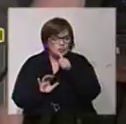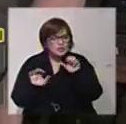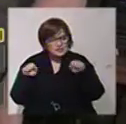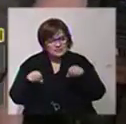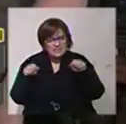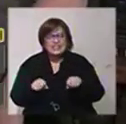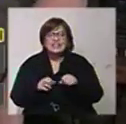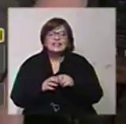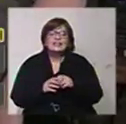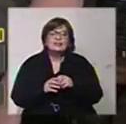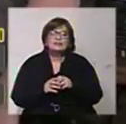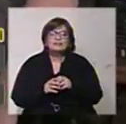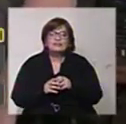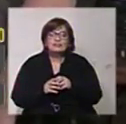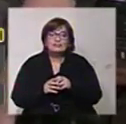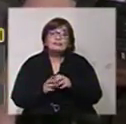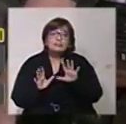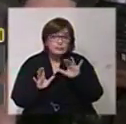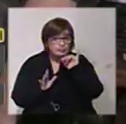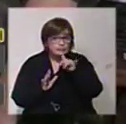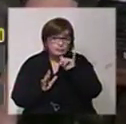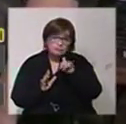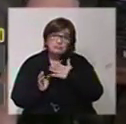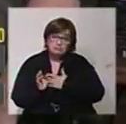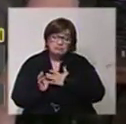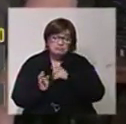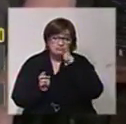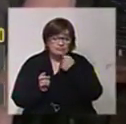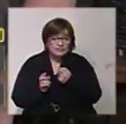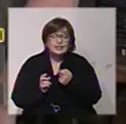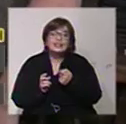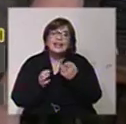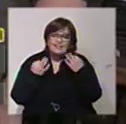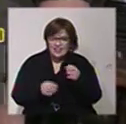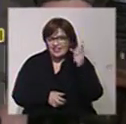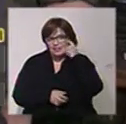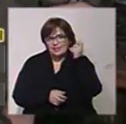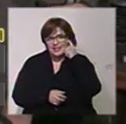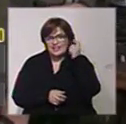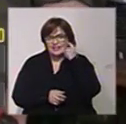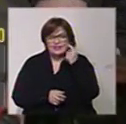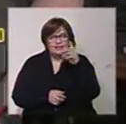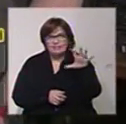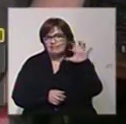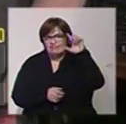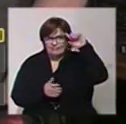Tomaron cerveza. Pero sí, quedó bastante muy lindo todo, ¿no? Y la verdad, la experiencia es algo inolvidable,